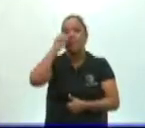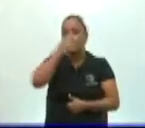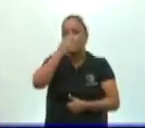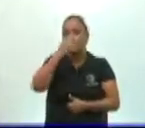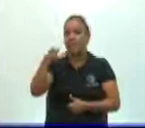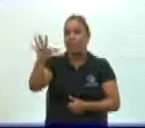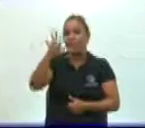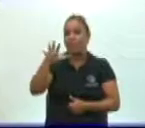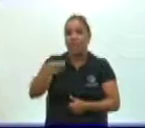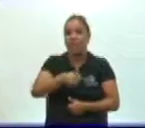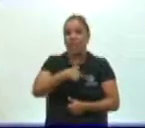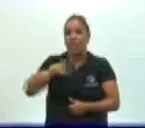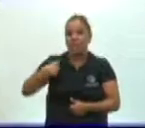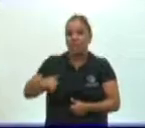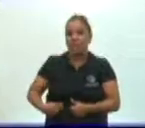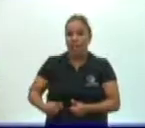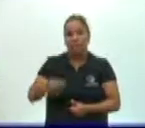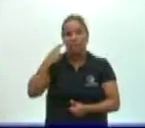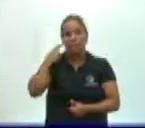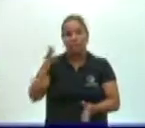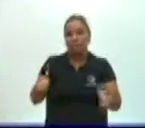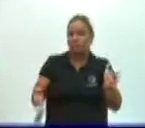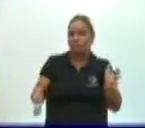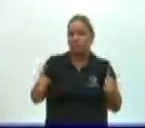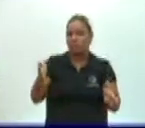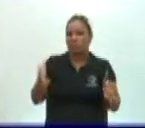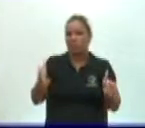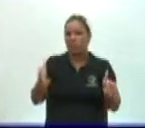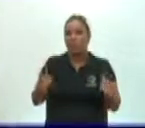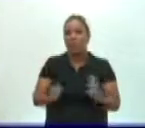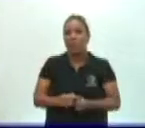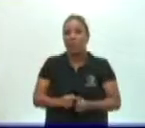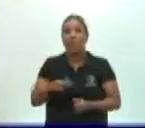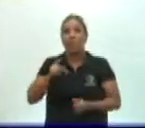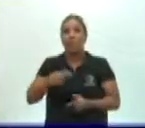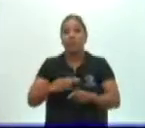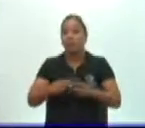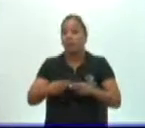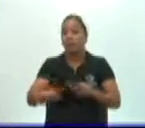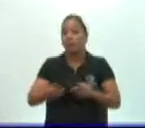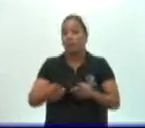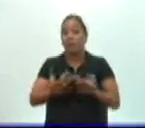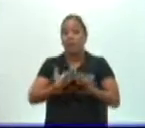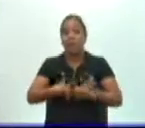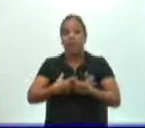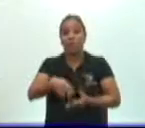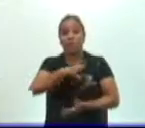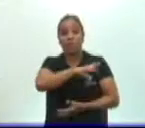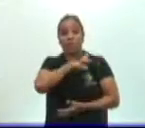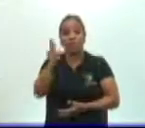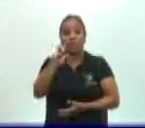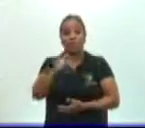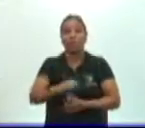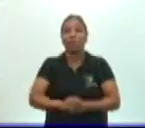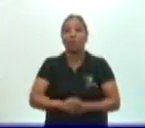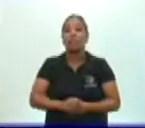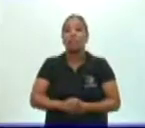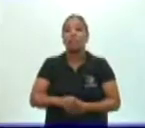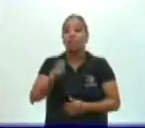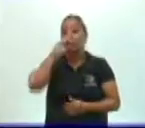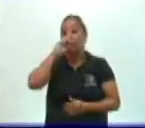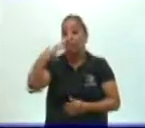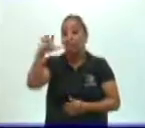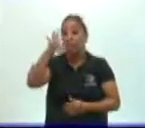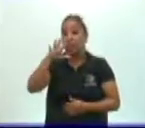que usted pueda ir viendo el paralelismo del impacto que va a tener un hecho como la revolución industrial en países como de Europa y en países de